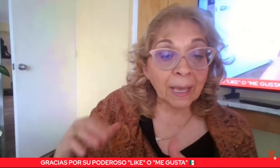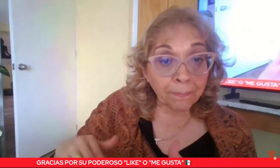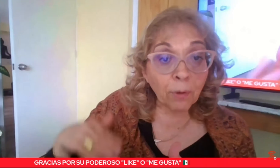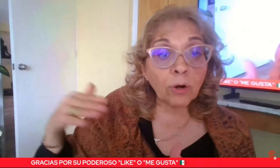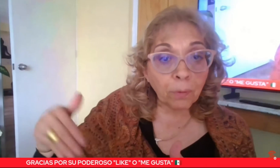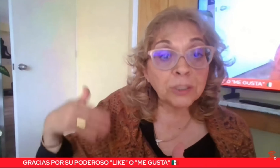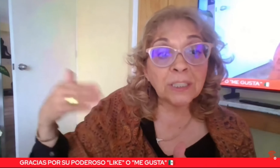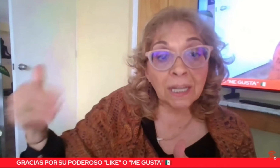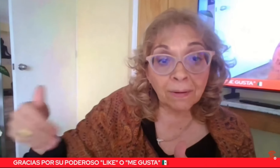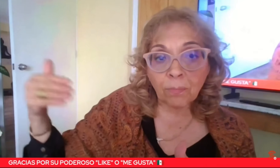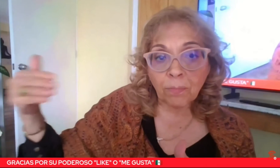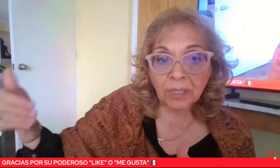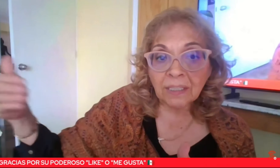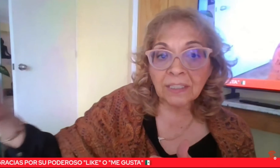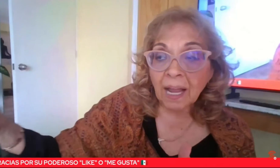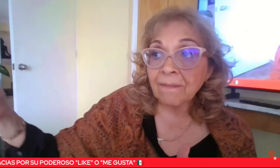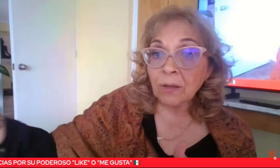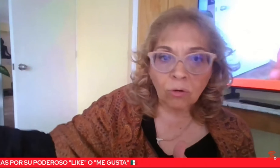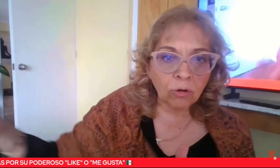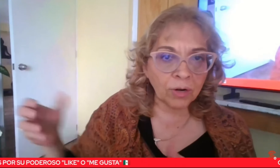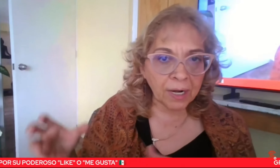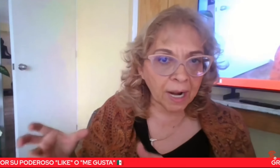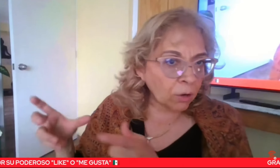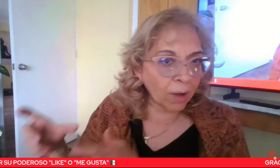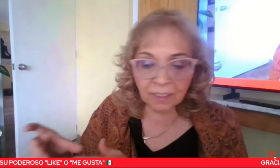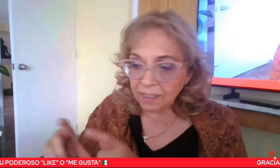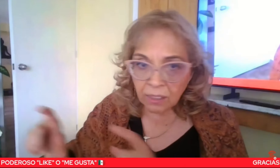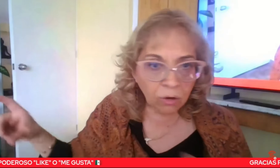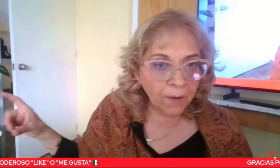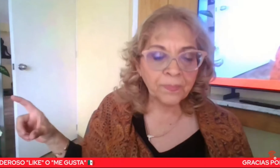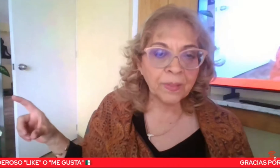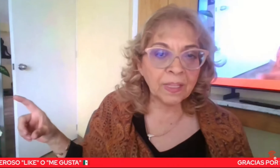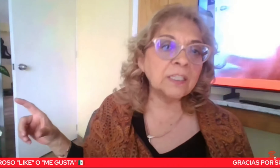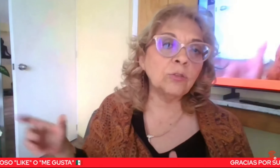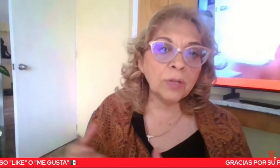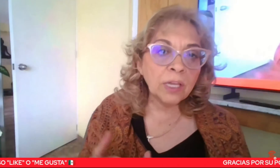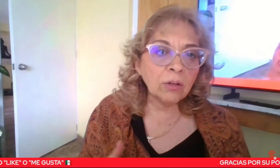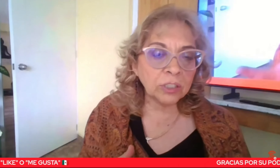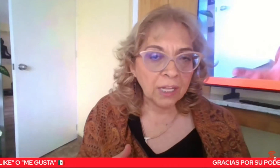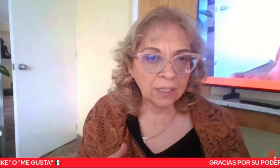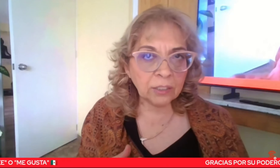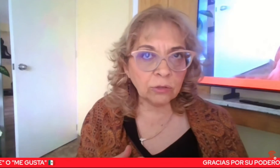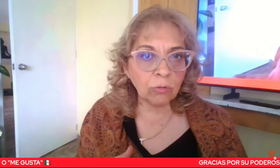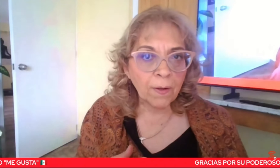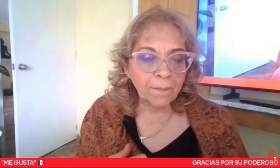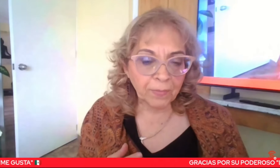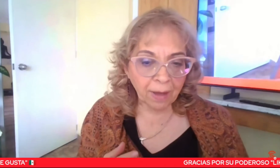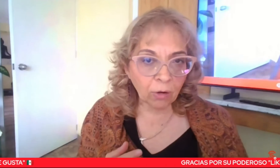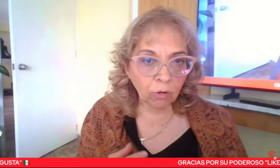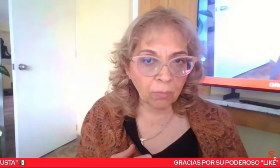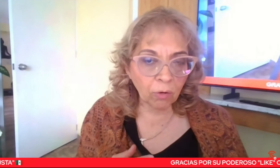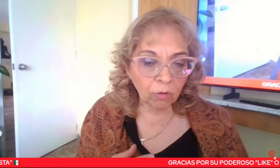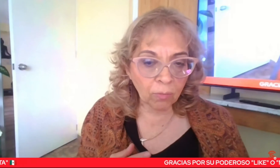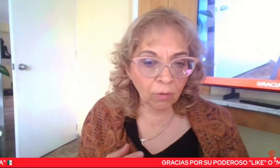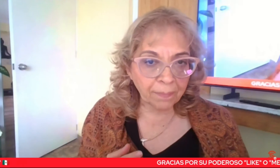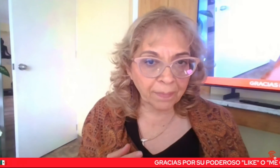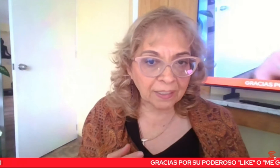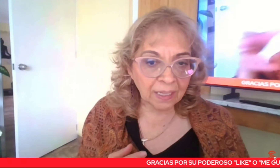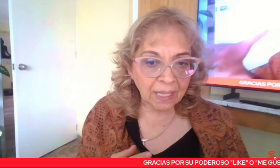que por posible o potencial vínculo con el narco han sido destituidos de su trabajo